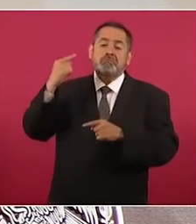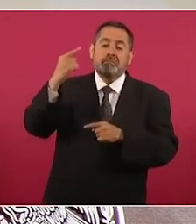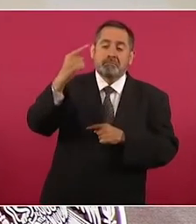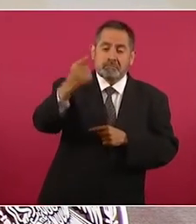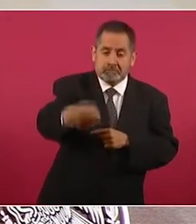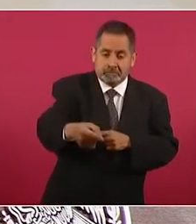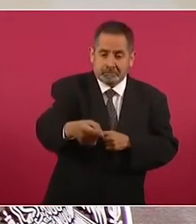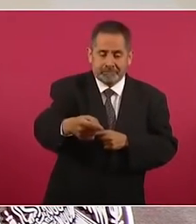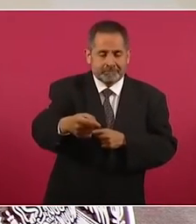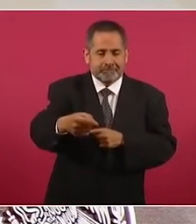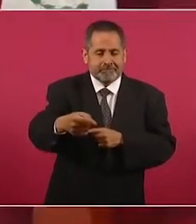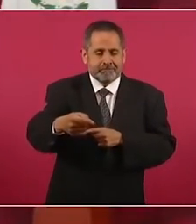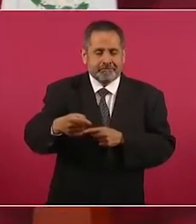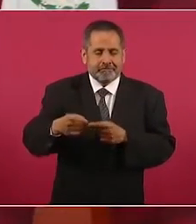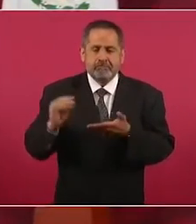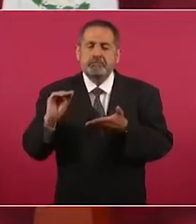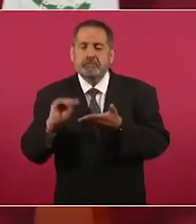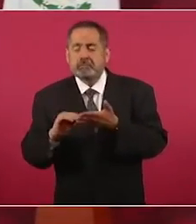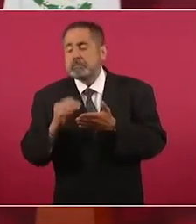noticia falsa.